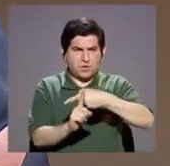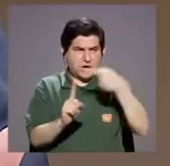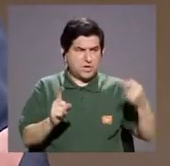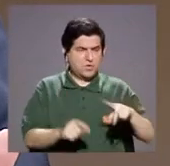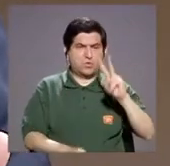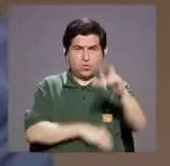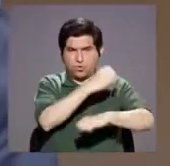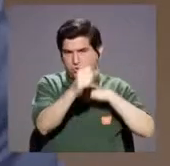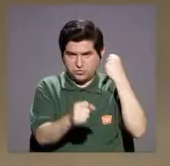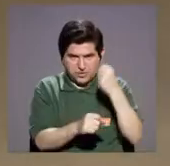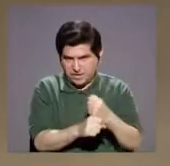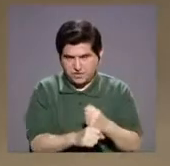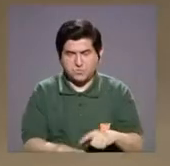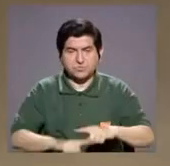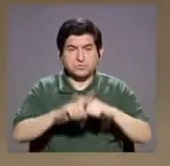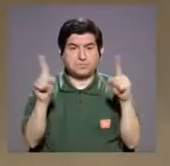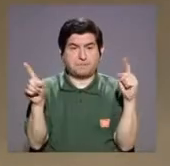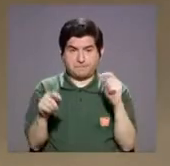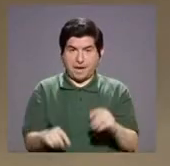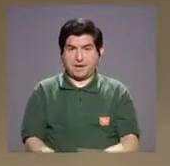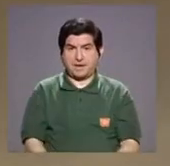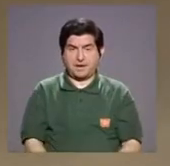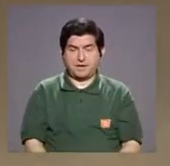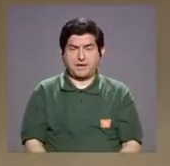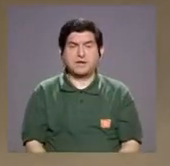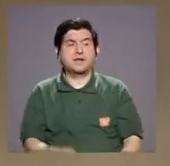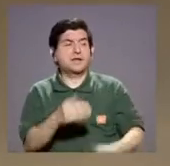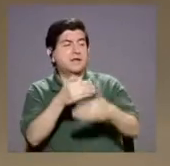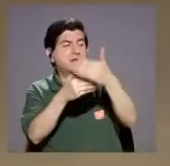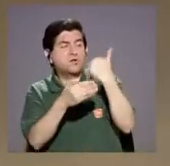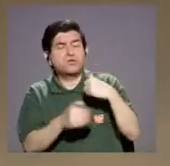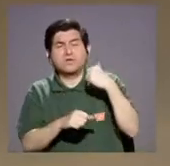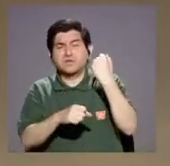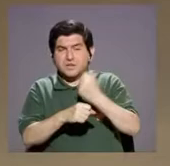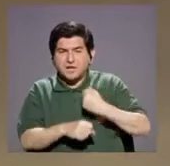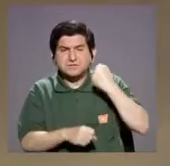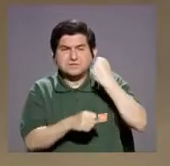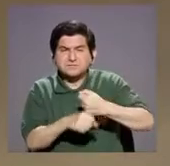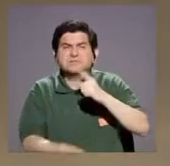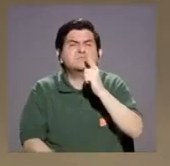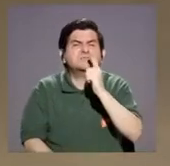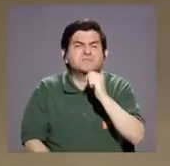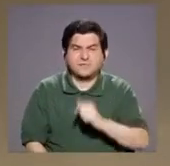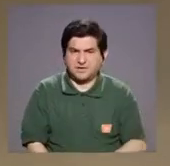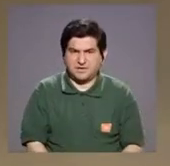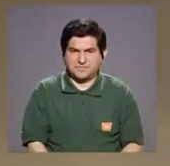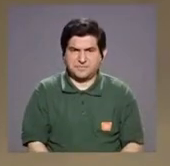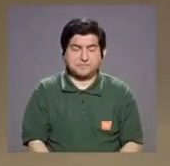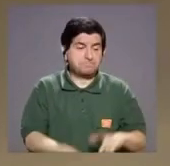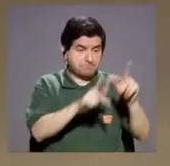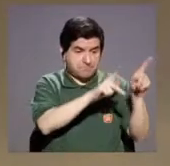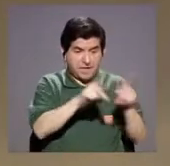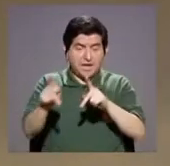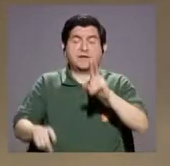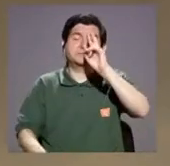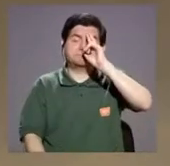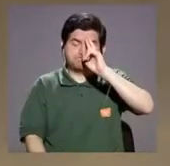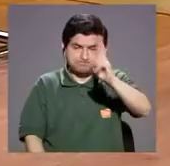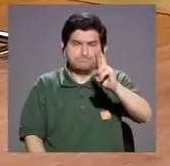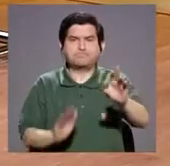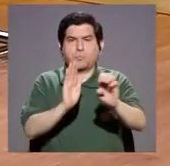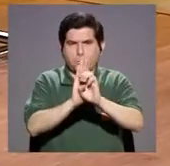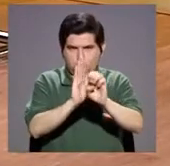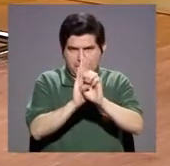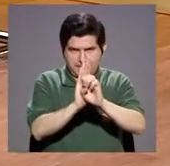años pero pero quién está detrás de ese esfuerzo y esa labor hay que reconocerle a las personas esa labor por